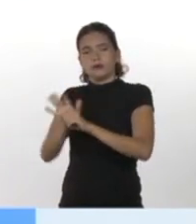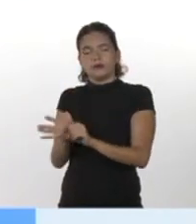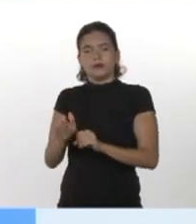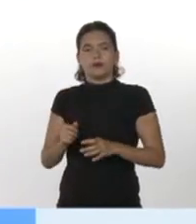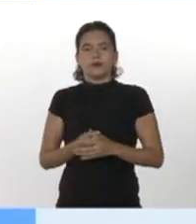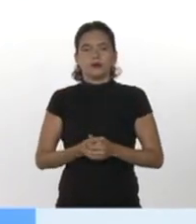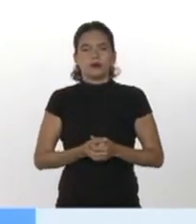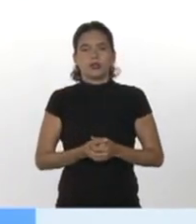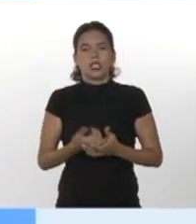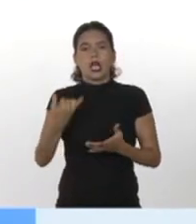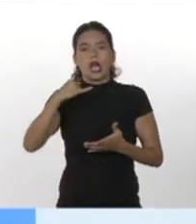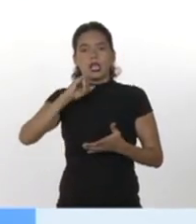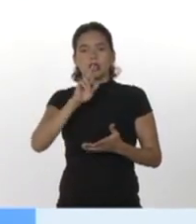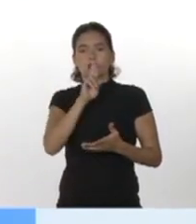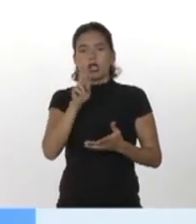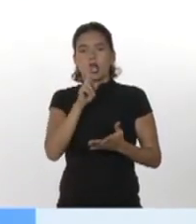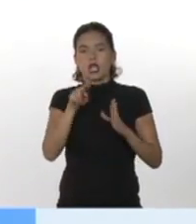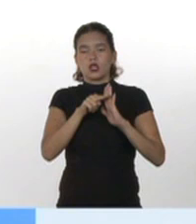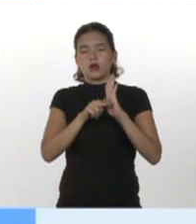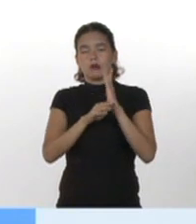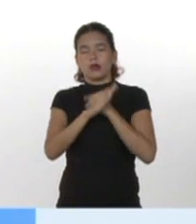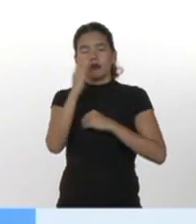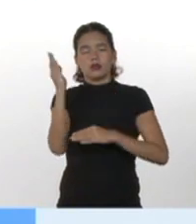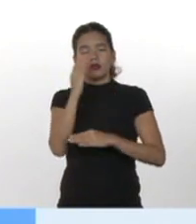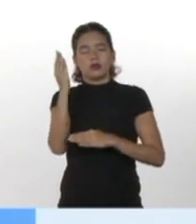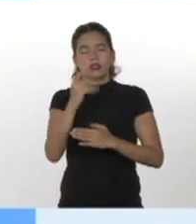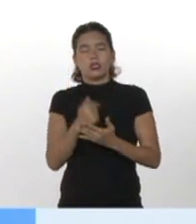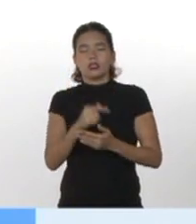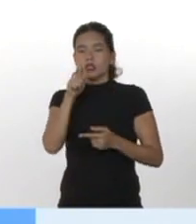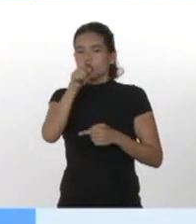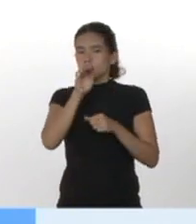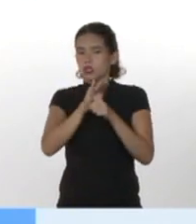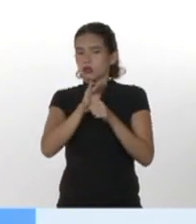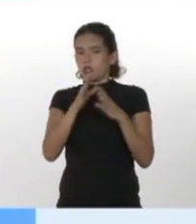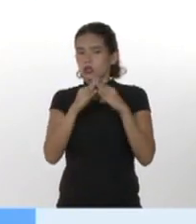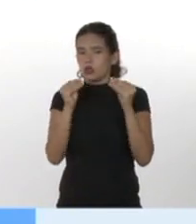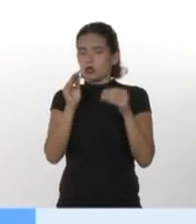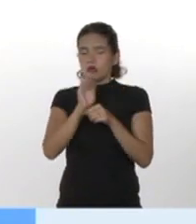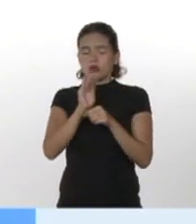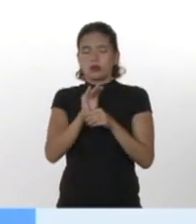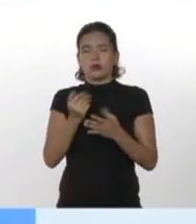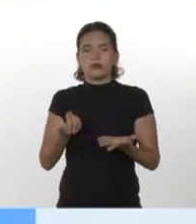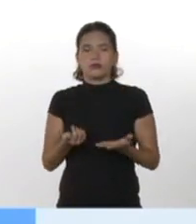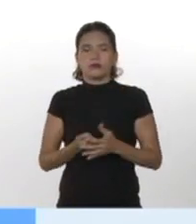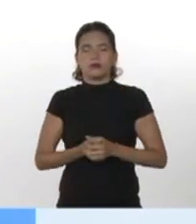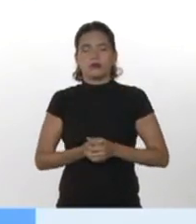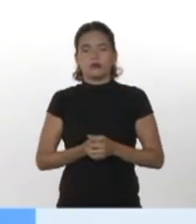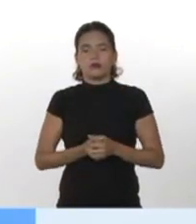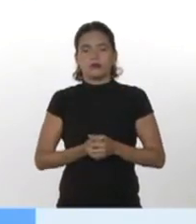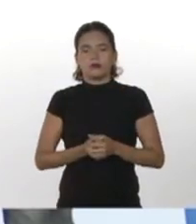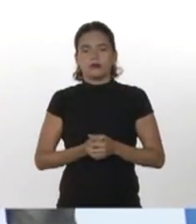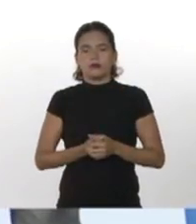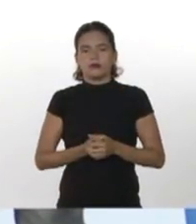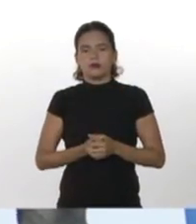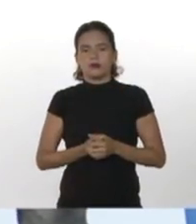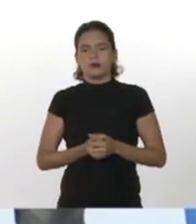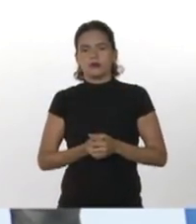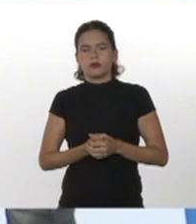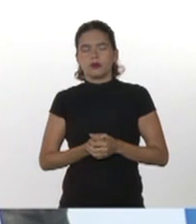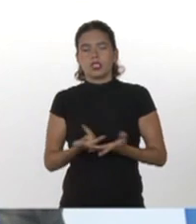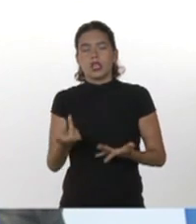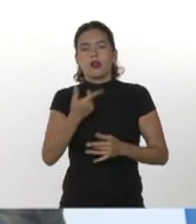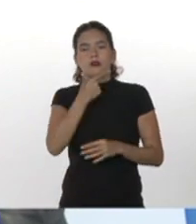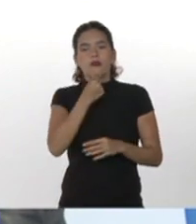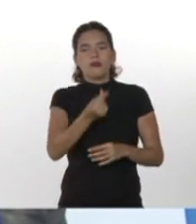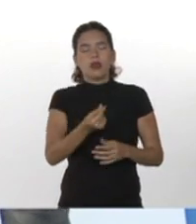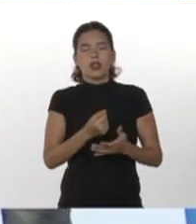el COVID-19. Hay que acatar las reglas de bioseguridad, así que si tú te cuidas, todos nos cuidamos. Pero ¿cómo podemos hacer esto, Guillermo? Es